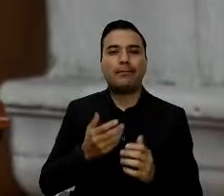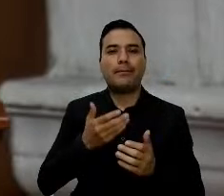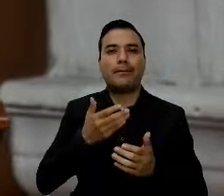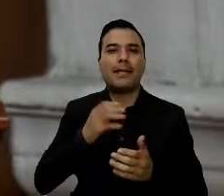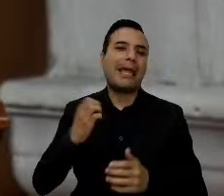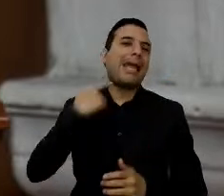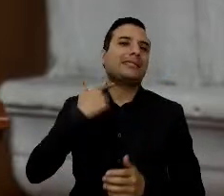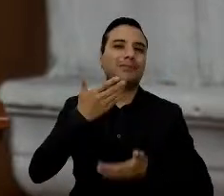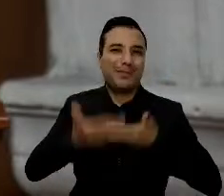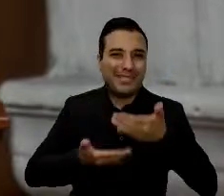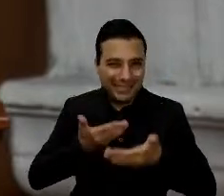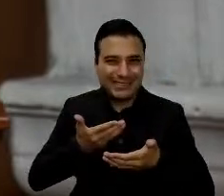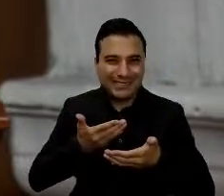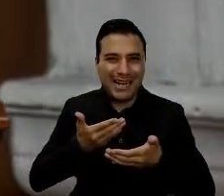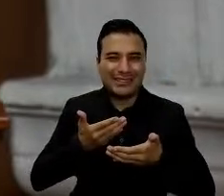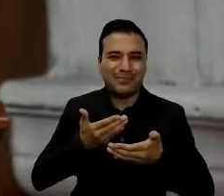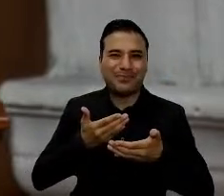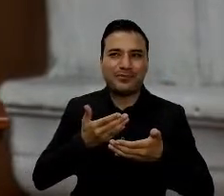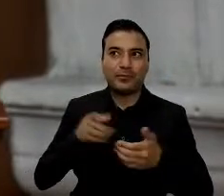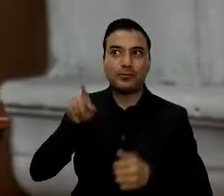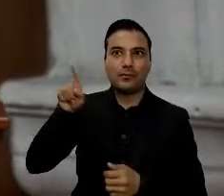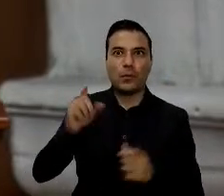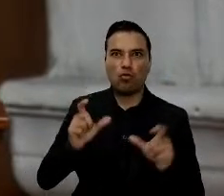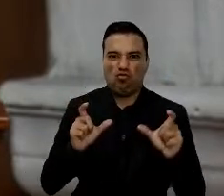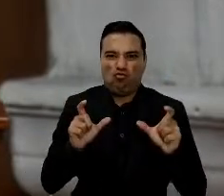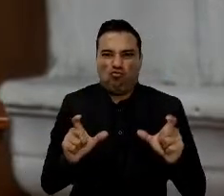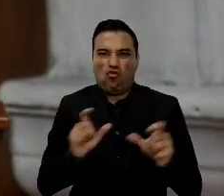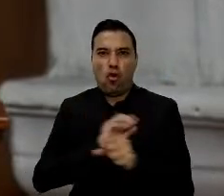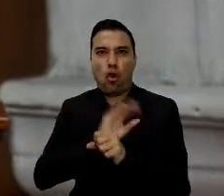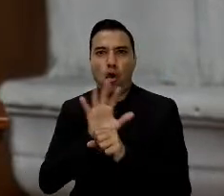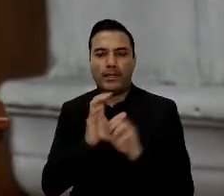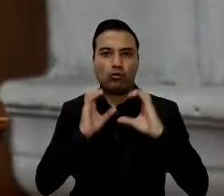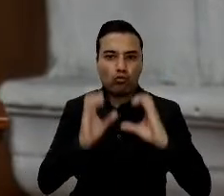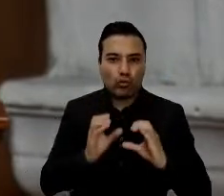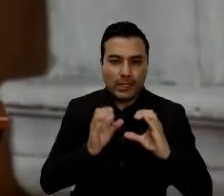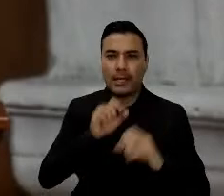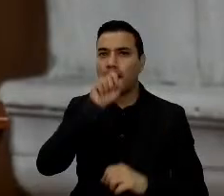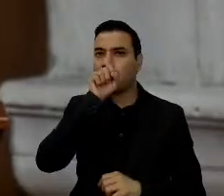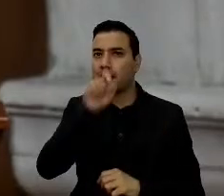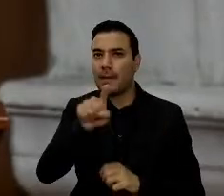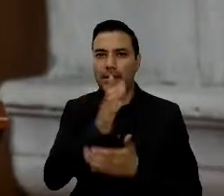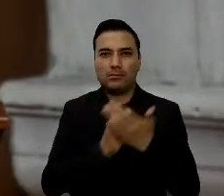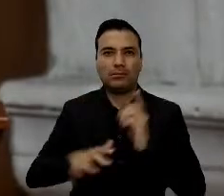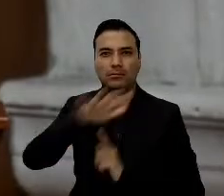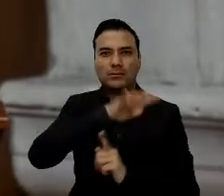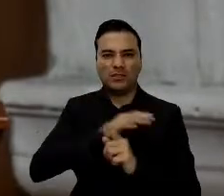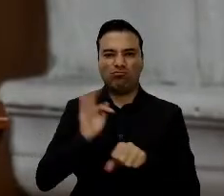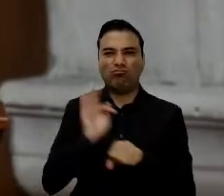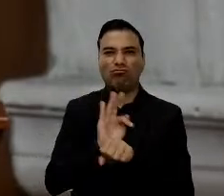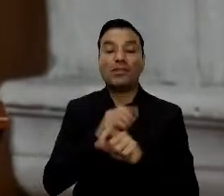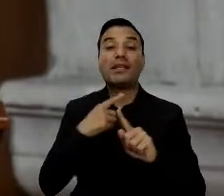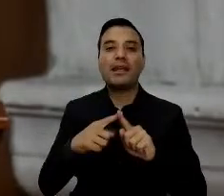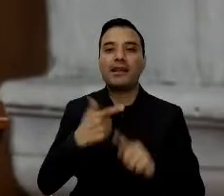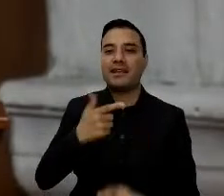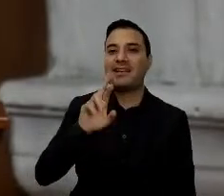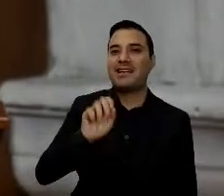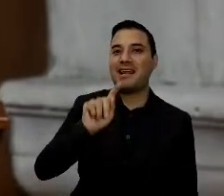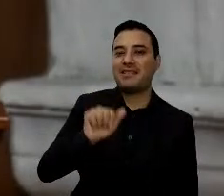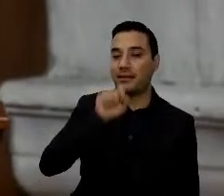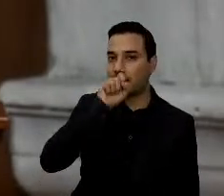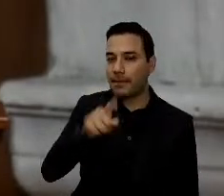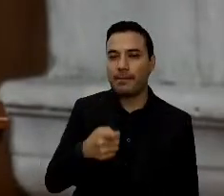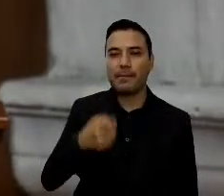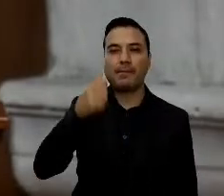que contuvo los brotes de covid en su nación o el medio ambientalista greta y la primera astronauta